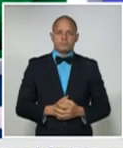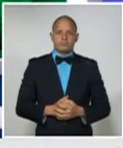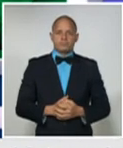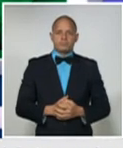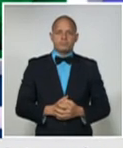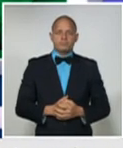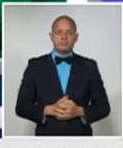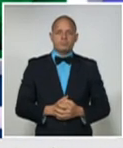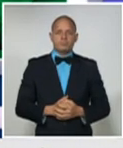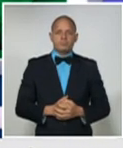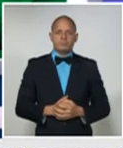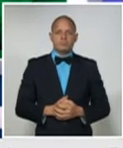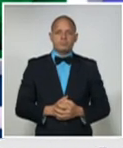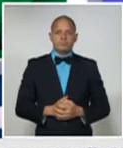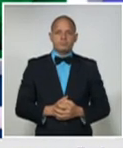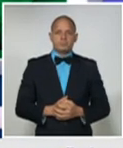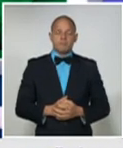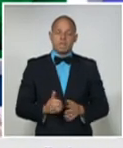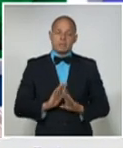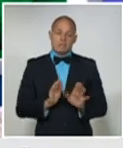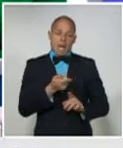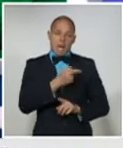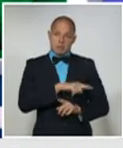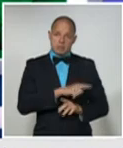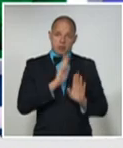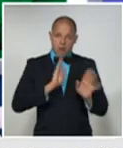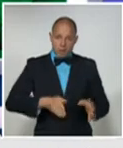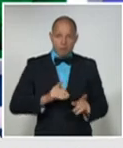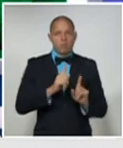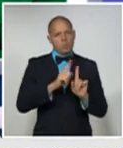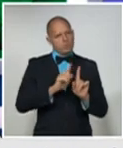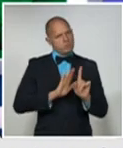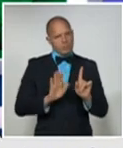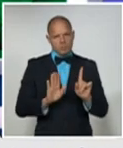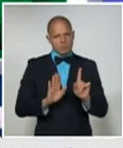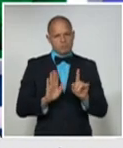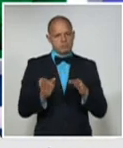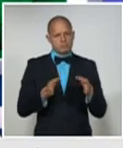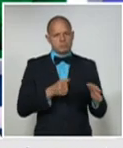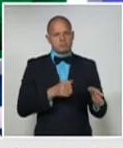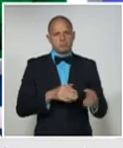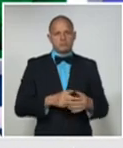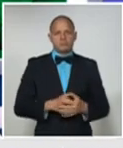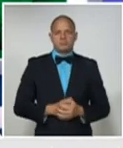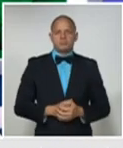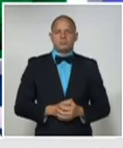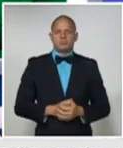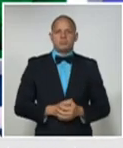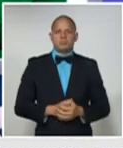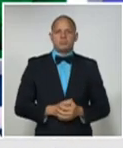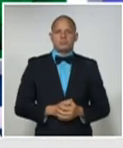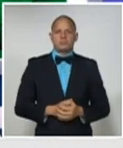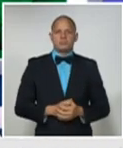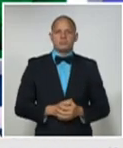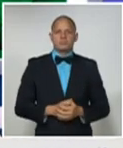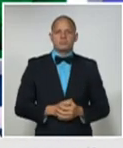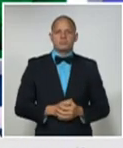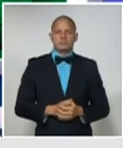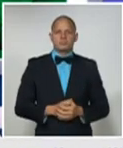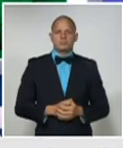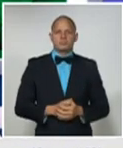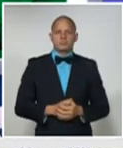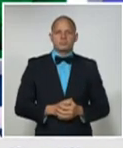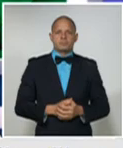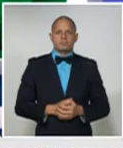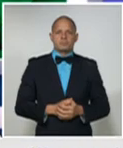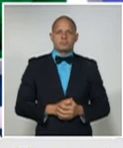Este es el número de fallecidos que tenemos en el día de hoy. De esta forma, en Cuba